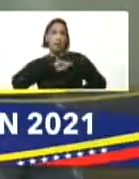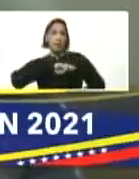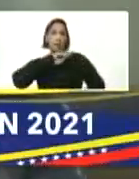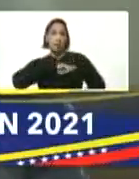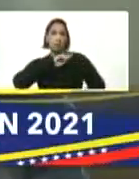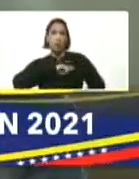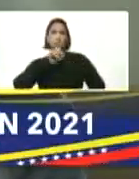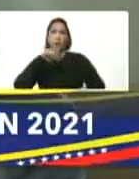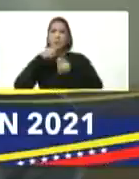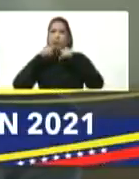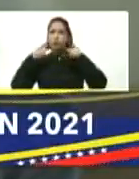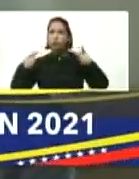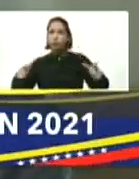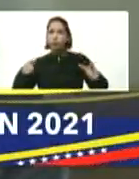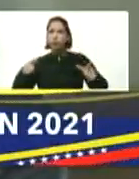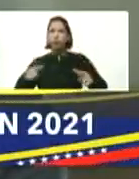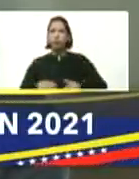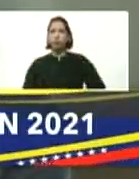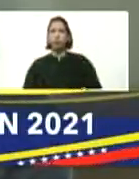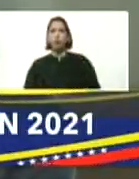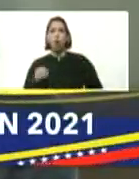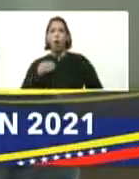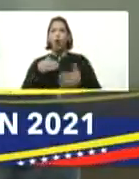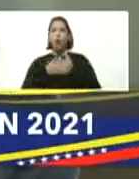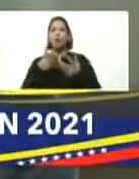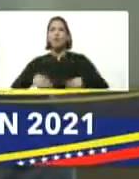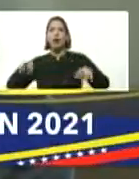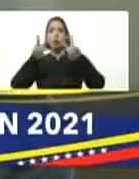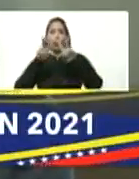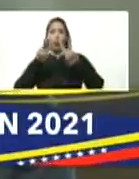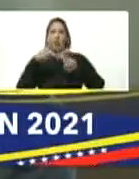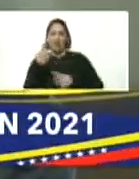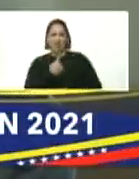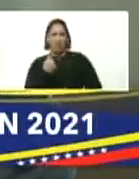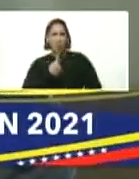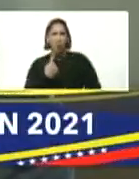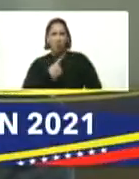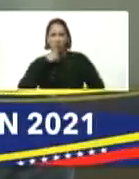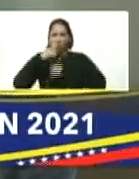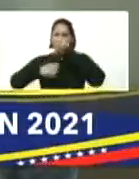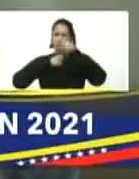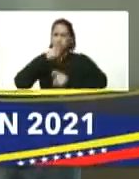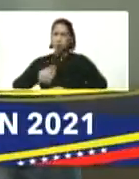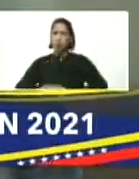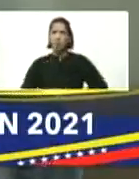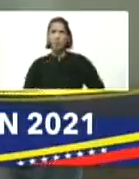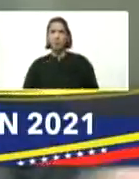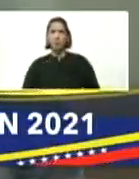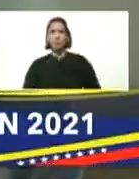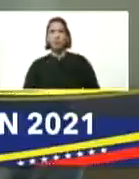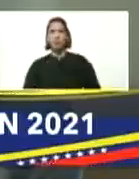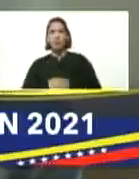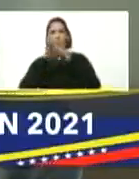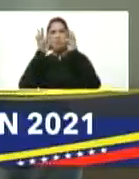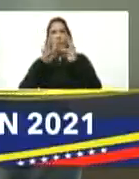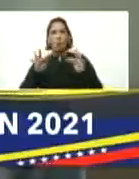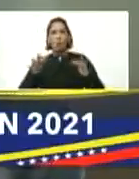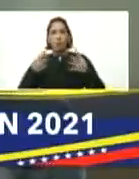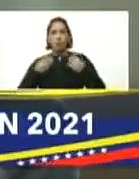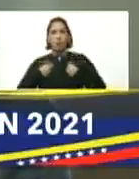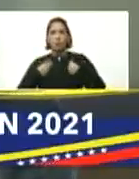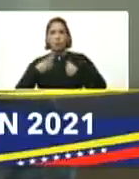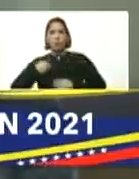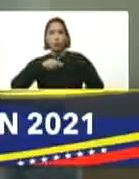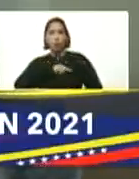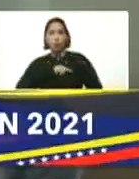valores lingüísticos, con sus valores o contravalores de individualismo, de egoísmo, etcétera, etcétera, la forma de vida de